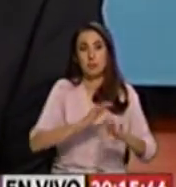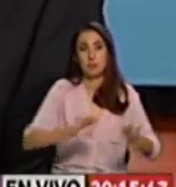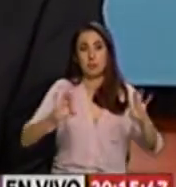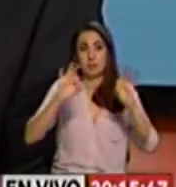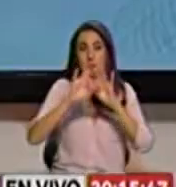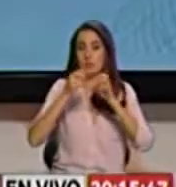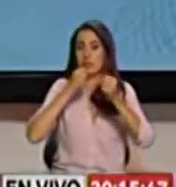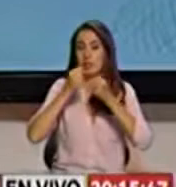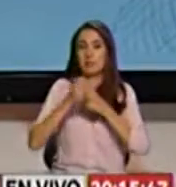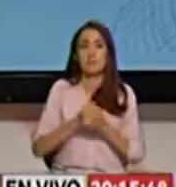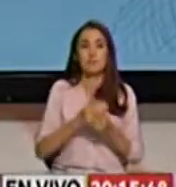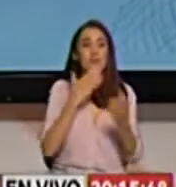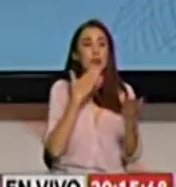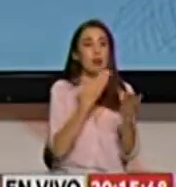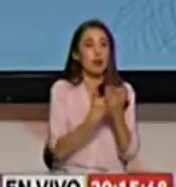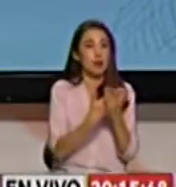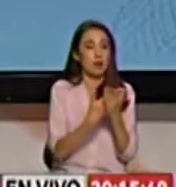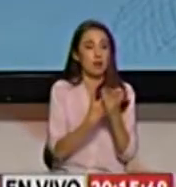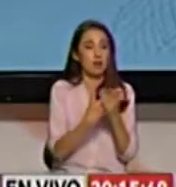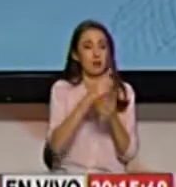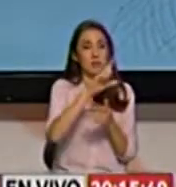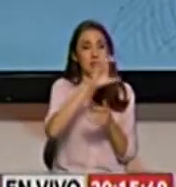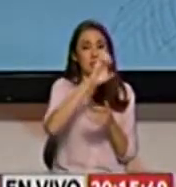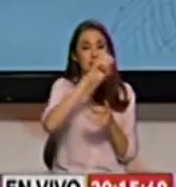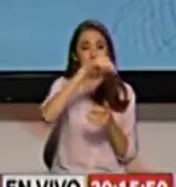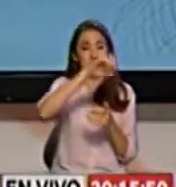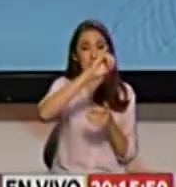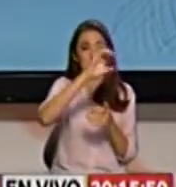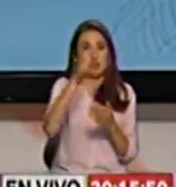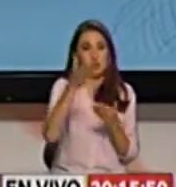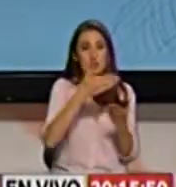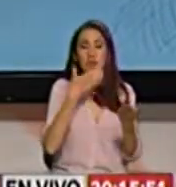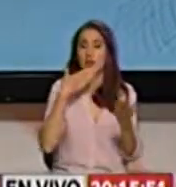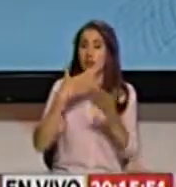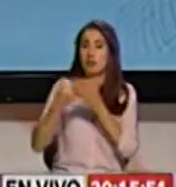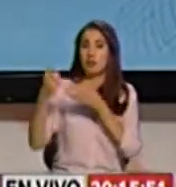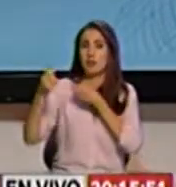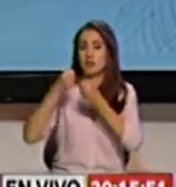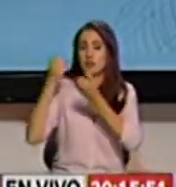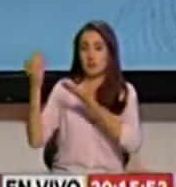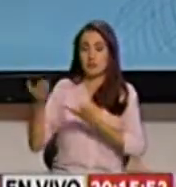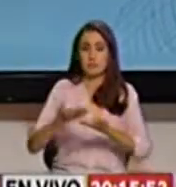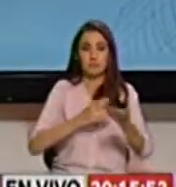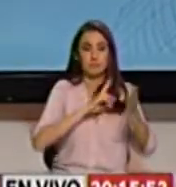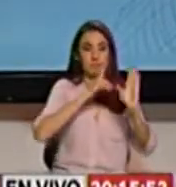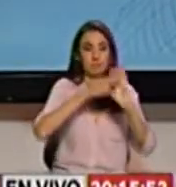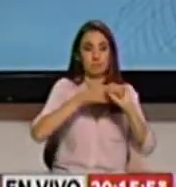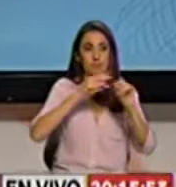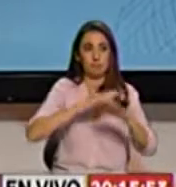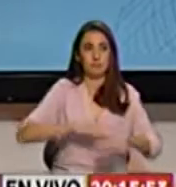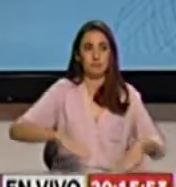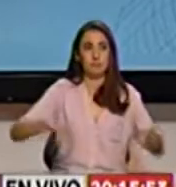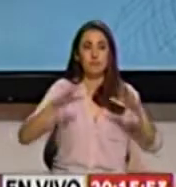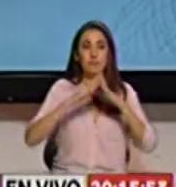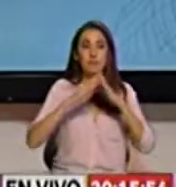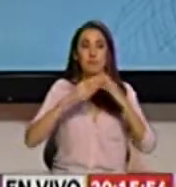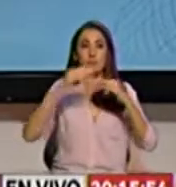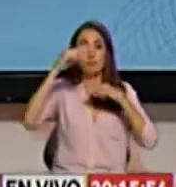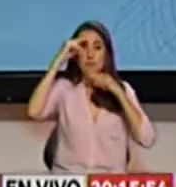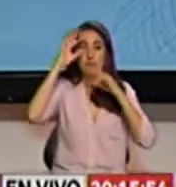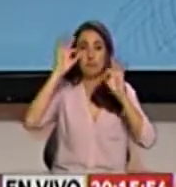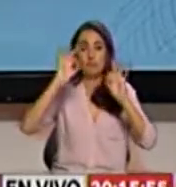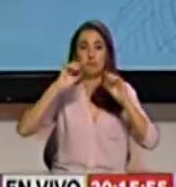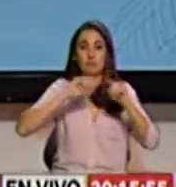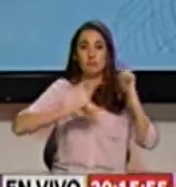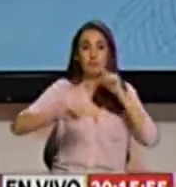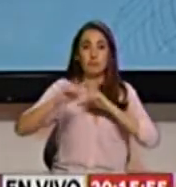bien, agradecemos al asambleísta Lenin Plaza. Gracias, asambleísta. Muchas gracias, Lenin, por su participación, por sus explicaciones y su punto de vista